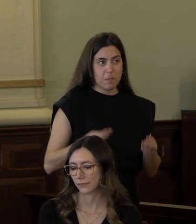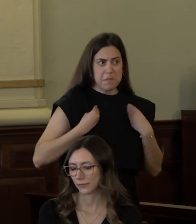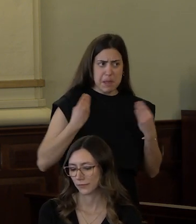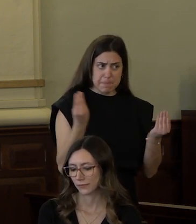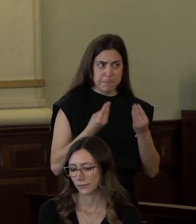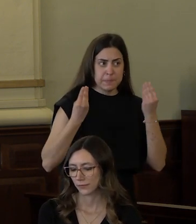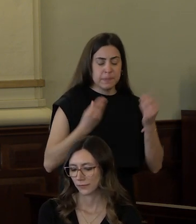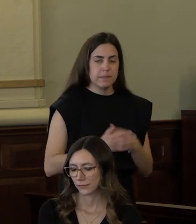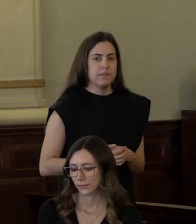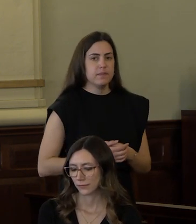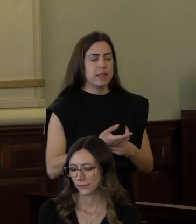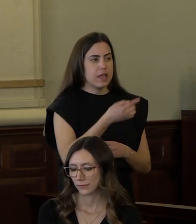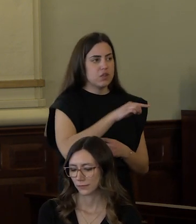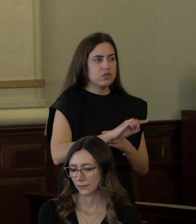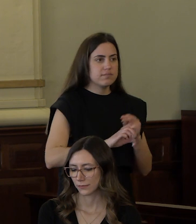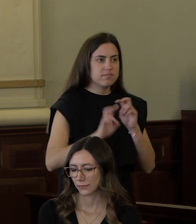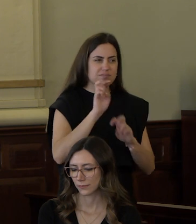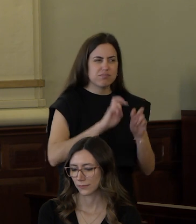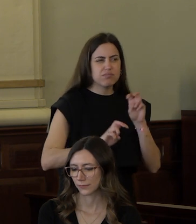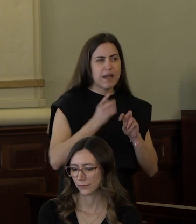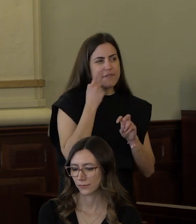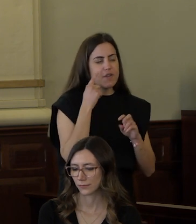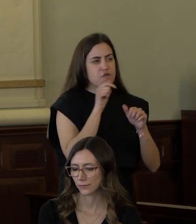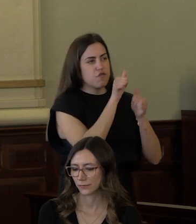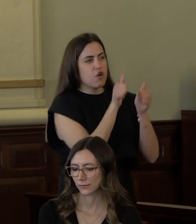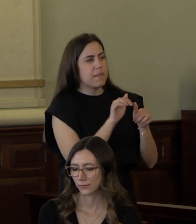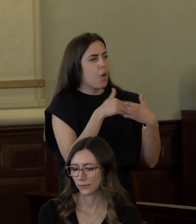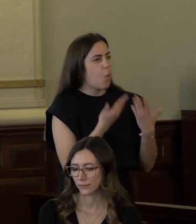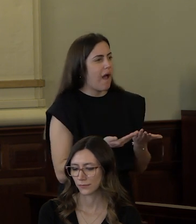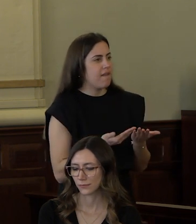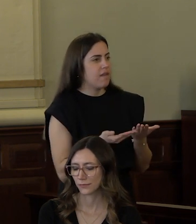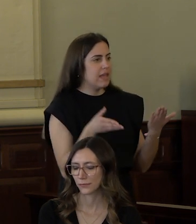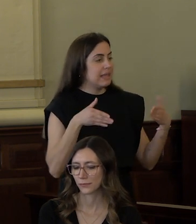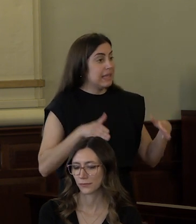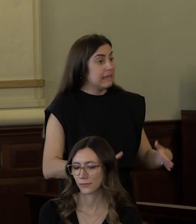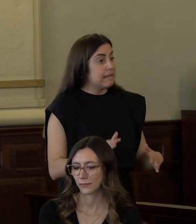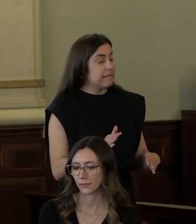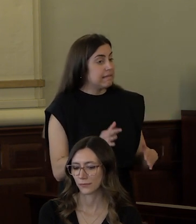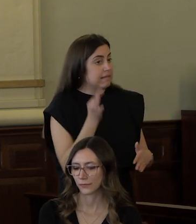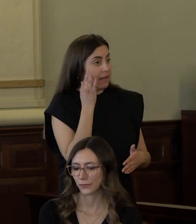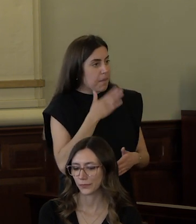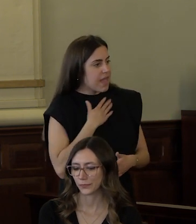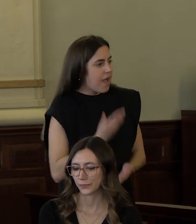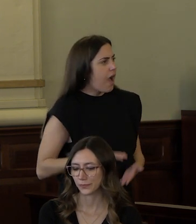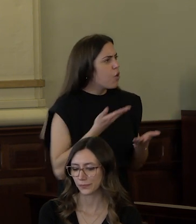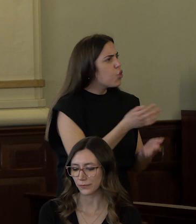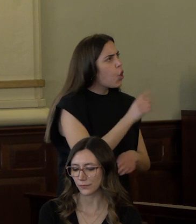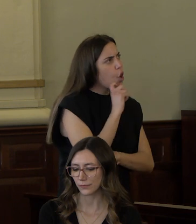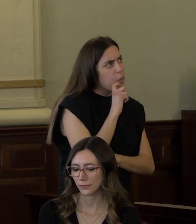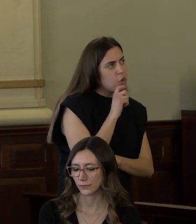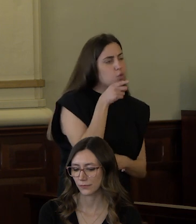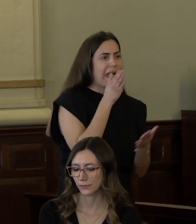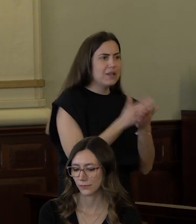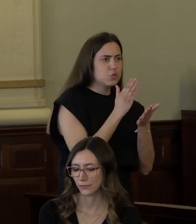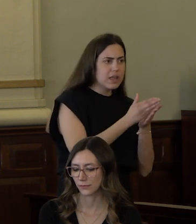Y ellos buscaron de qué manera a su hija la podían ayudar. Empezó a estudiar,